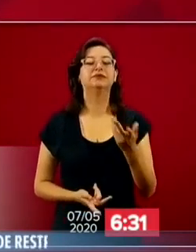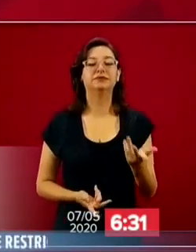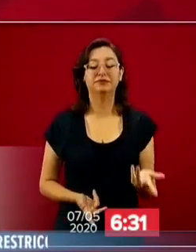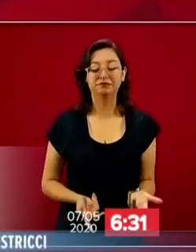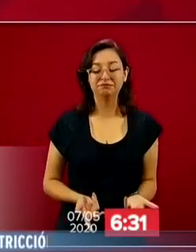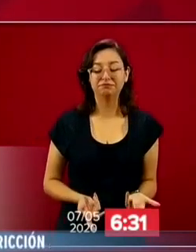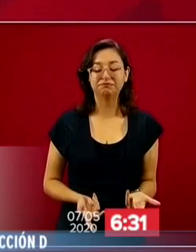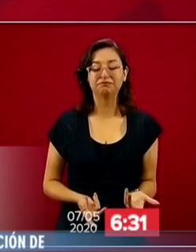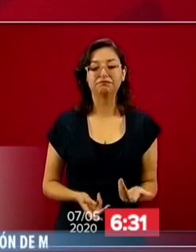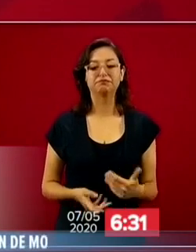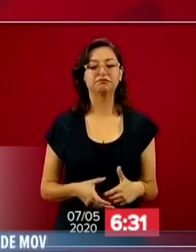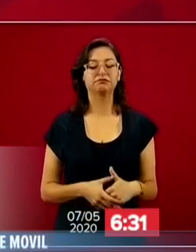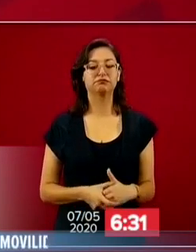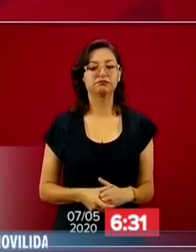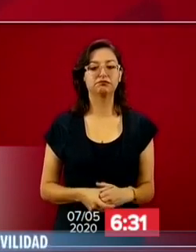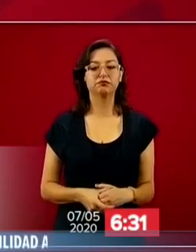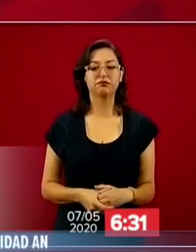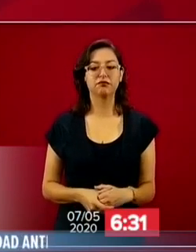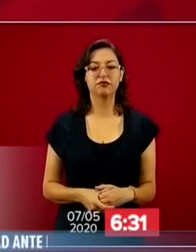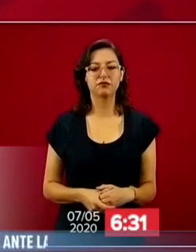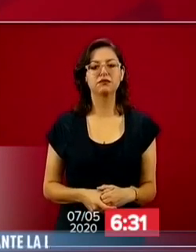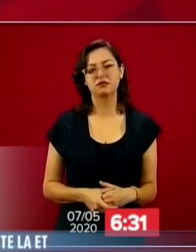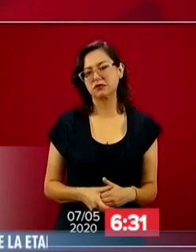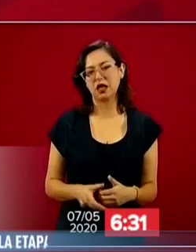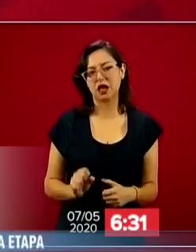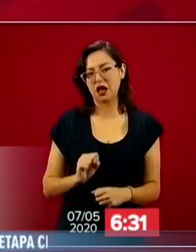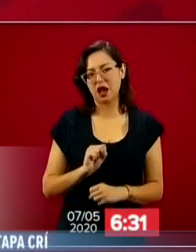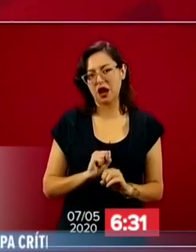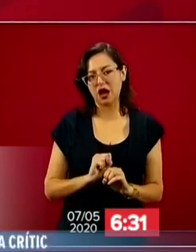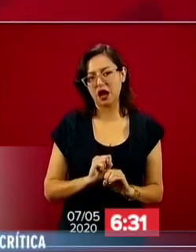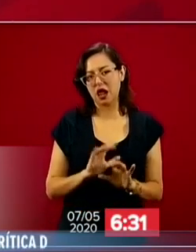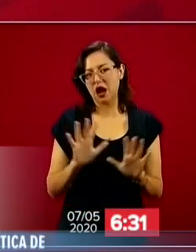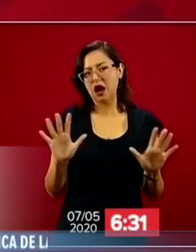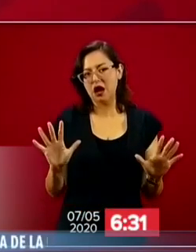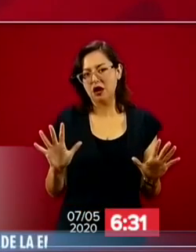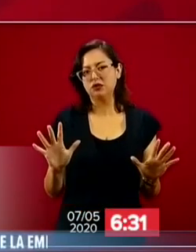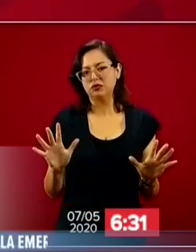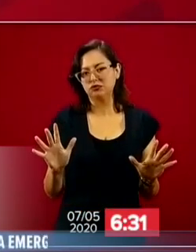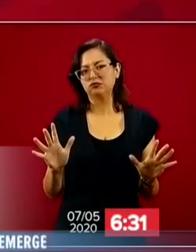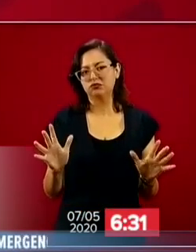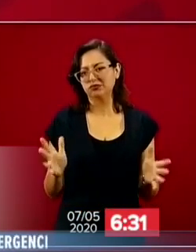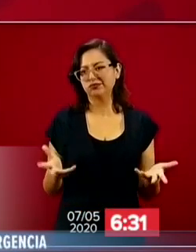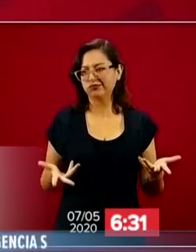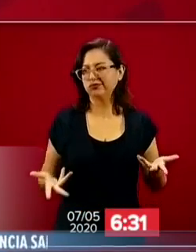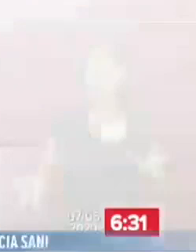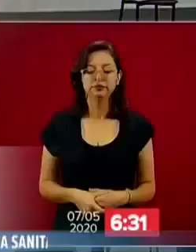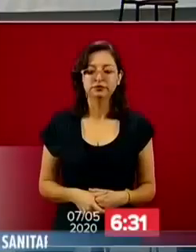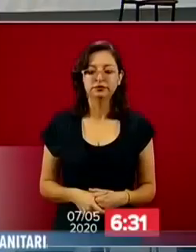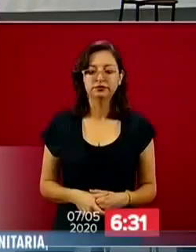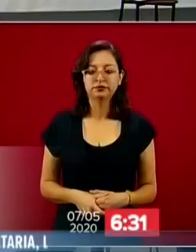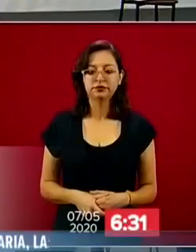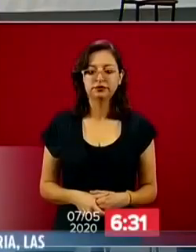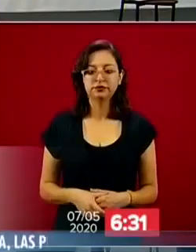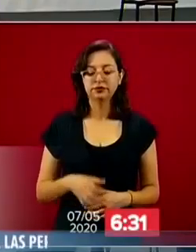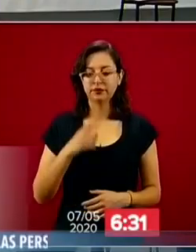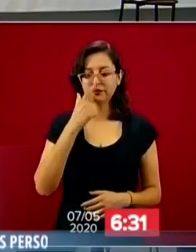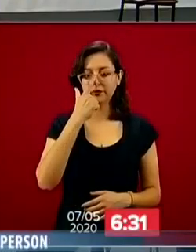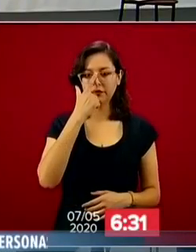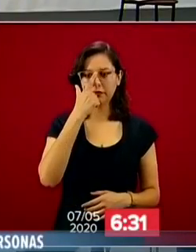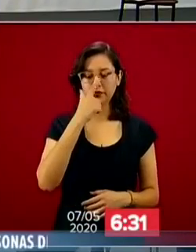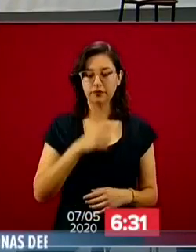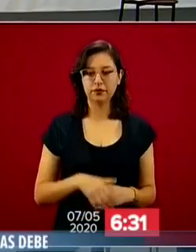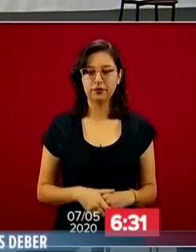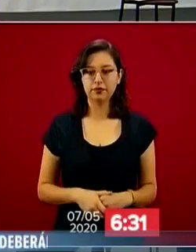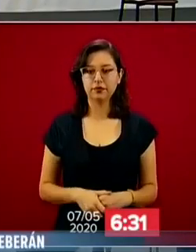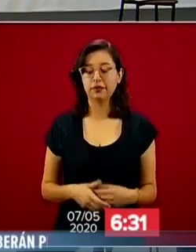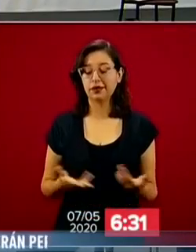afecta la convivencia social. El objetivo de la